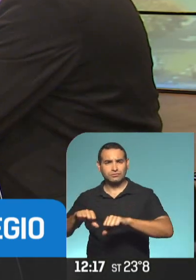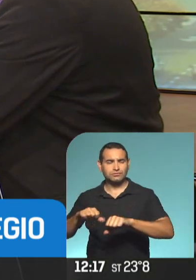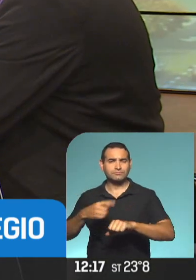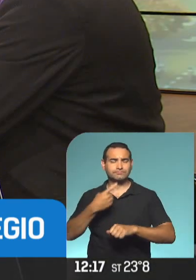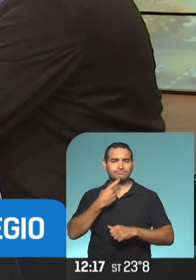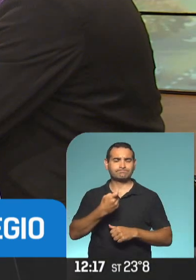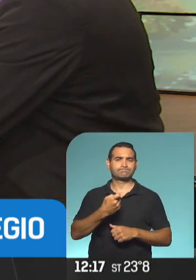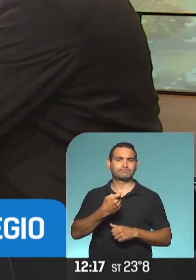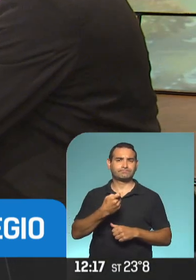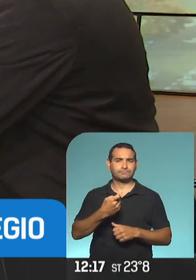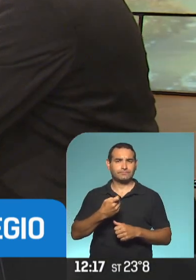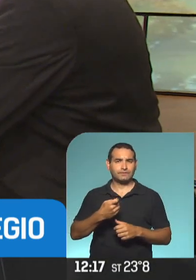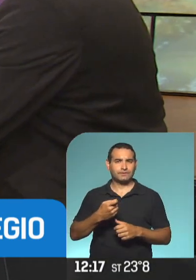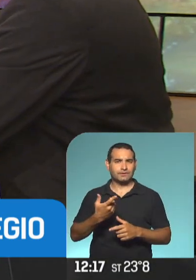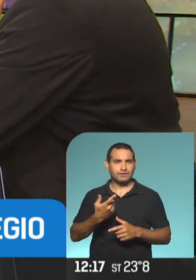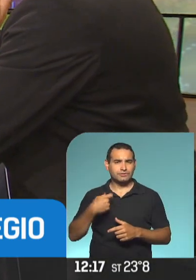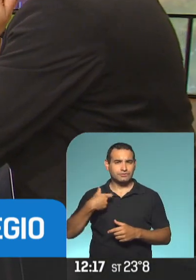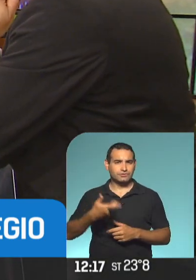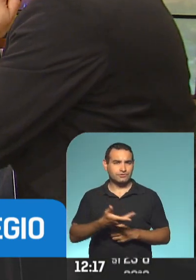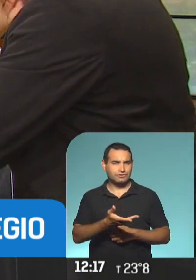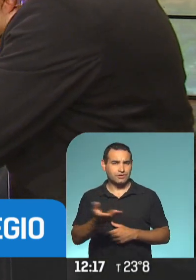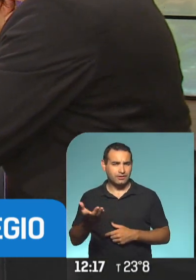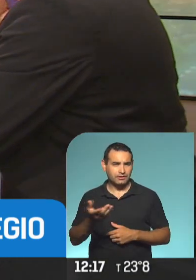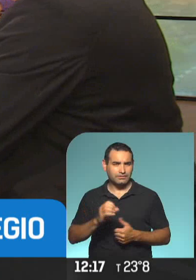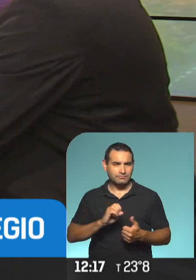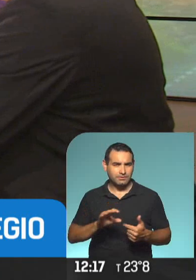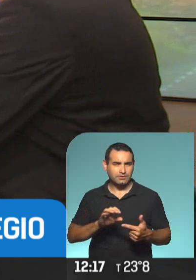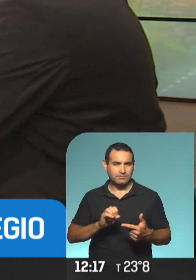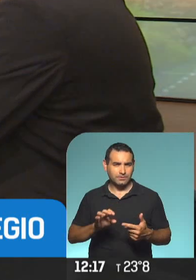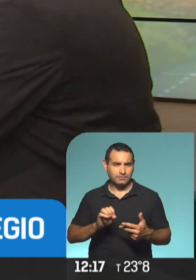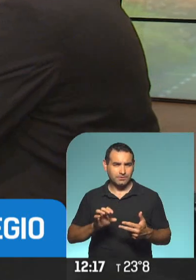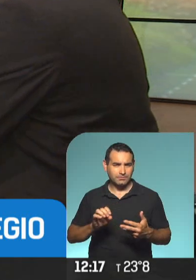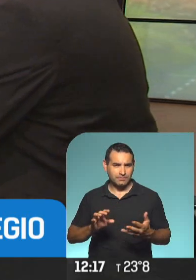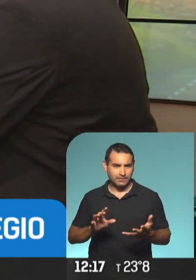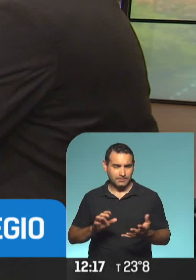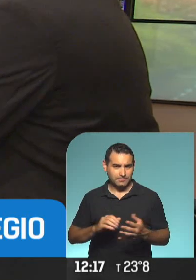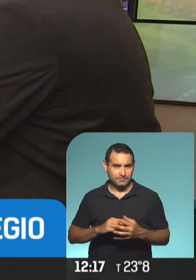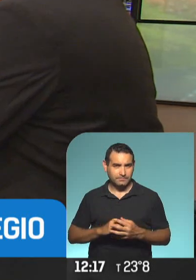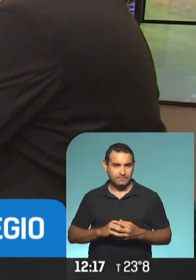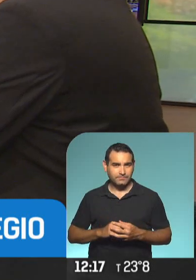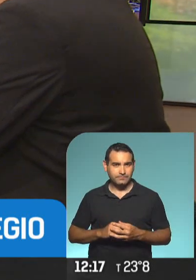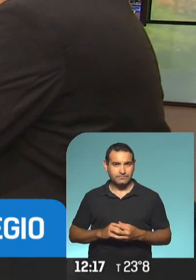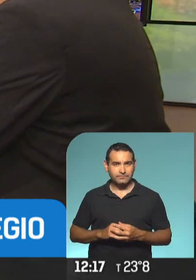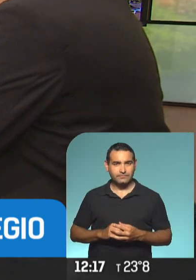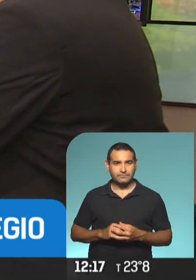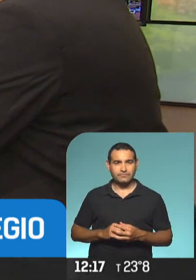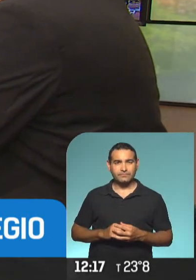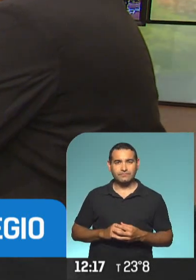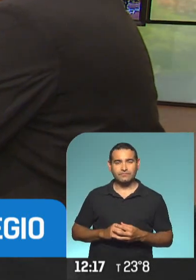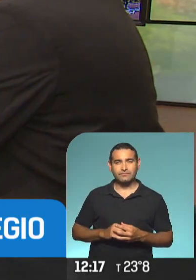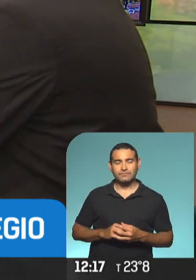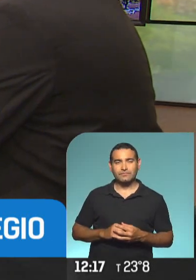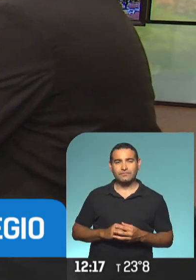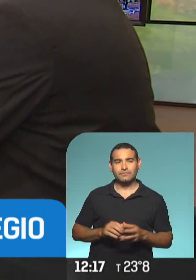algunos aspectos que tenemos las sociedades modernas, que son de lo mejor y de lo peor. Ahora, con